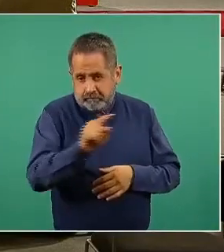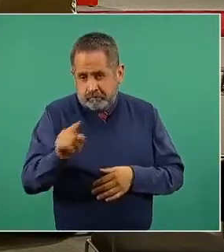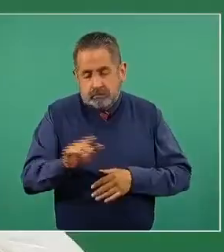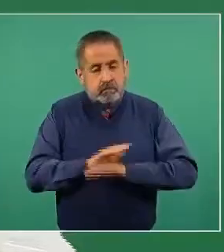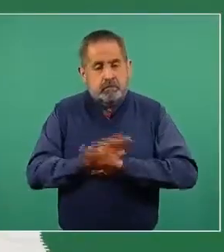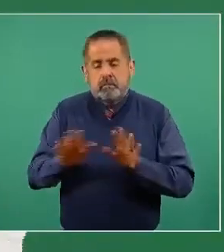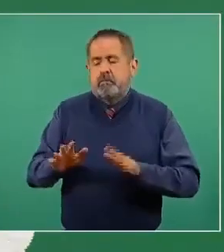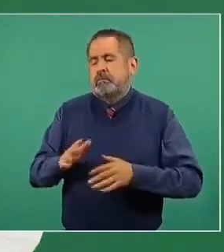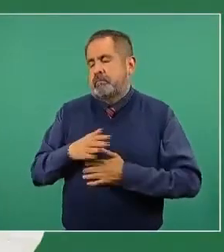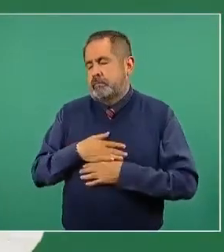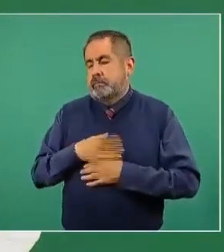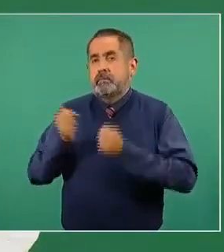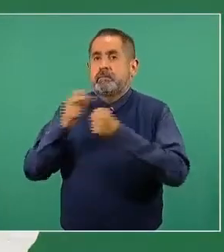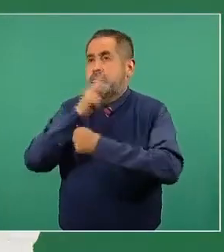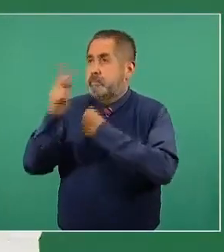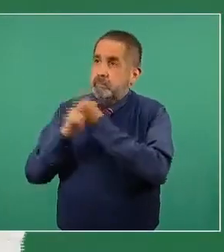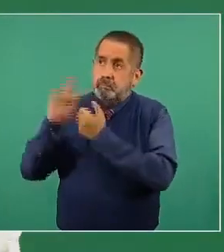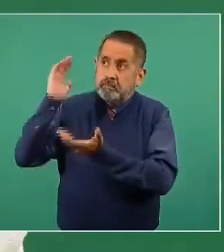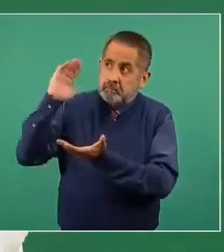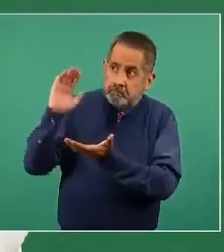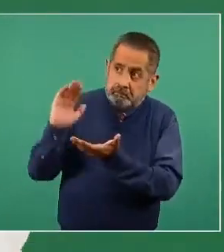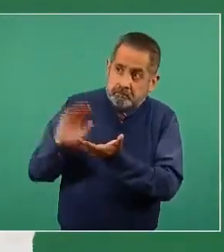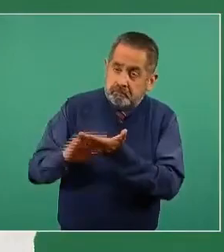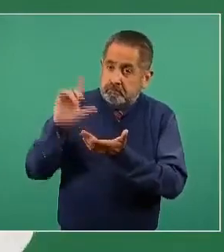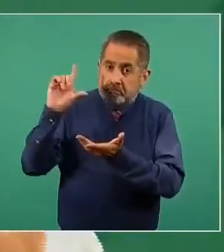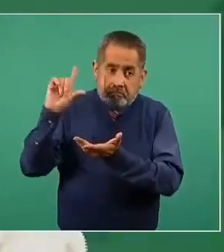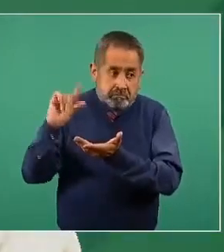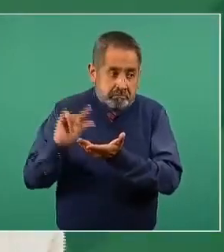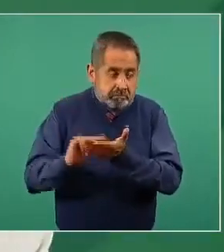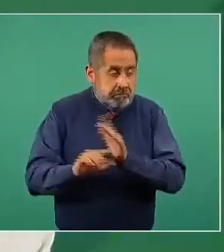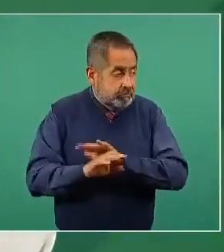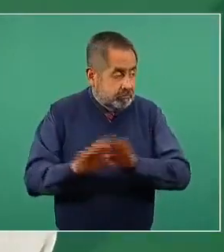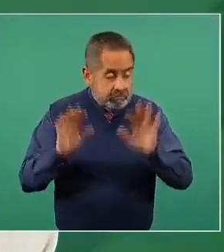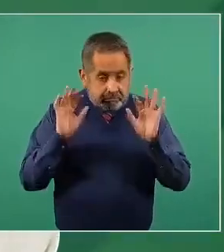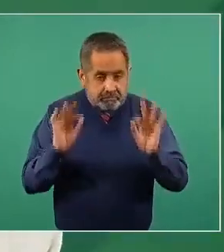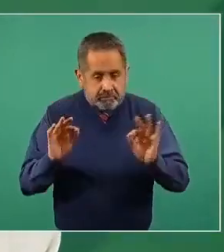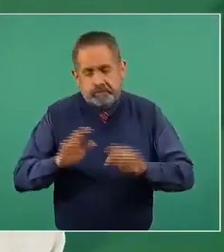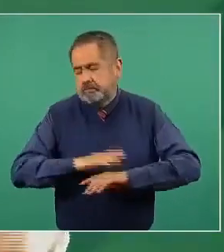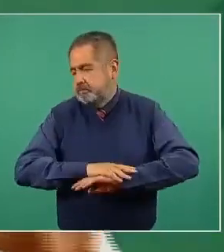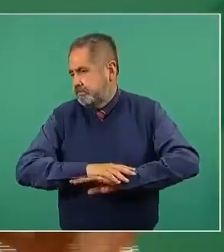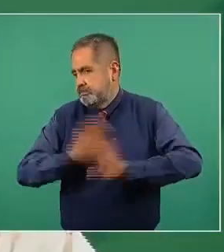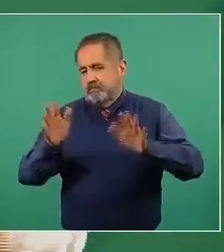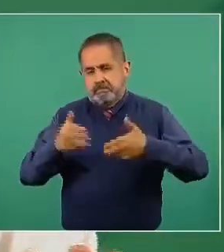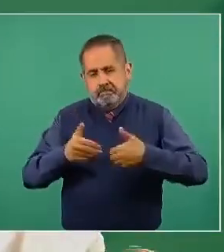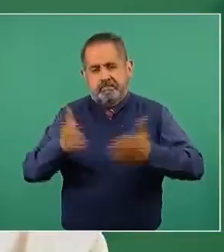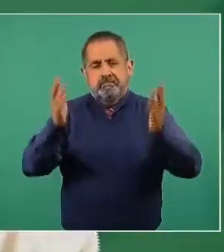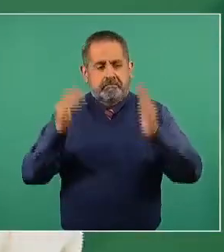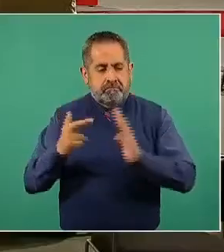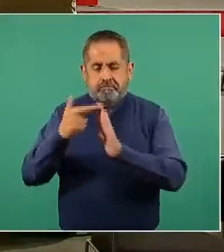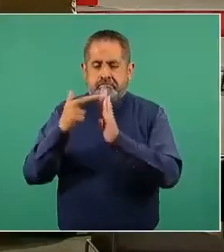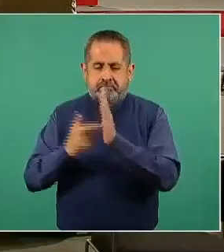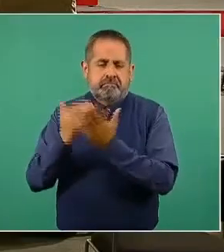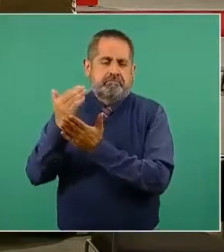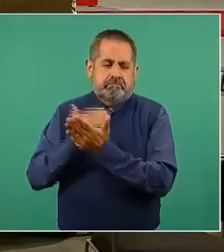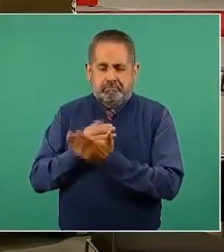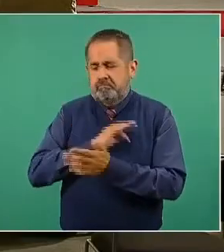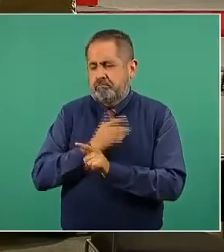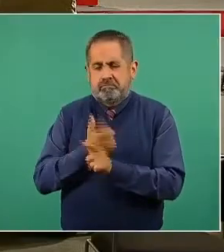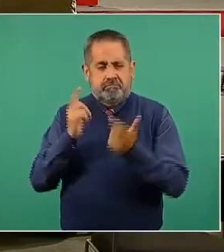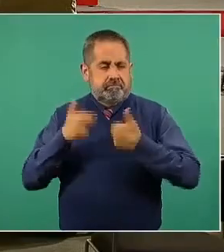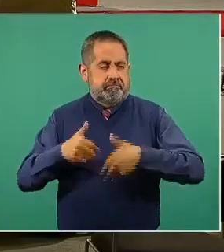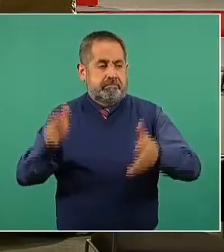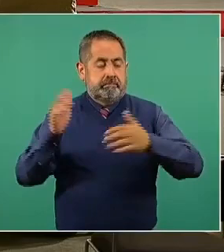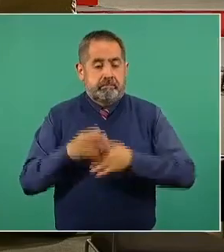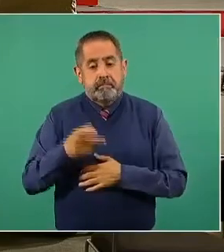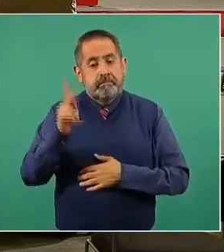epidemia en muchos países se ha reducido y en ese momento ya quizá podremos decir algunas de las medidas se podrán quitar. Pero hoy por